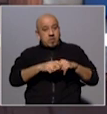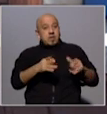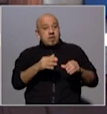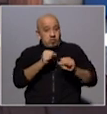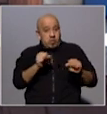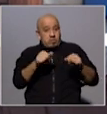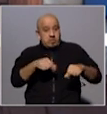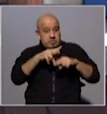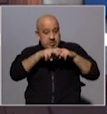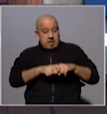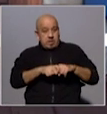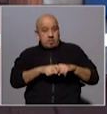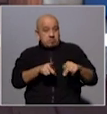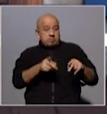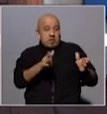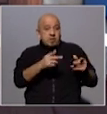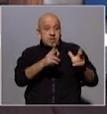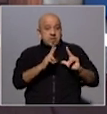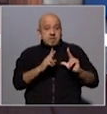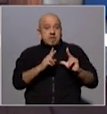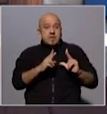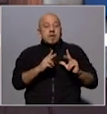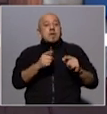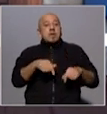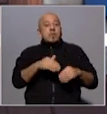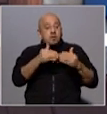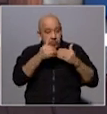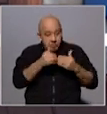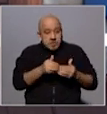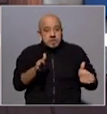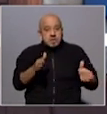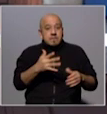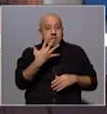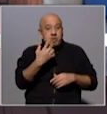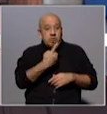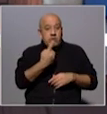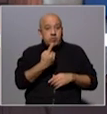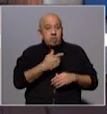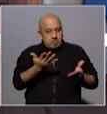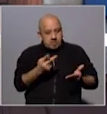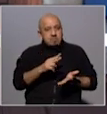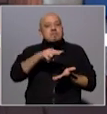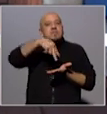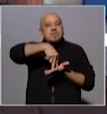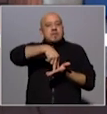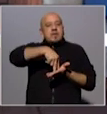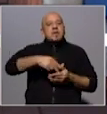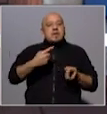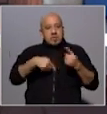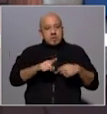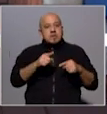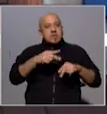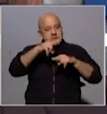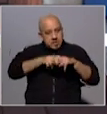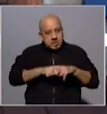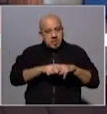empezar desde sentados a hacer lo que el profe dice y después que empezás a moverte a los 5 minutos te dan ganas de levantarte así que si estoy